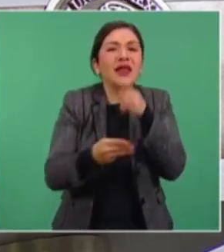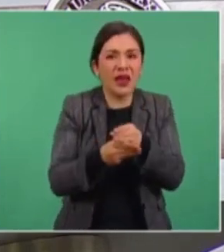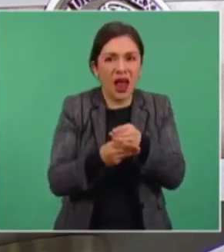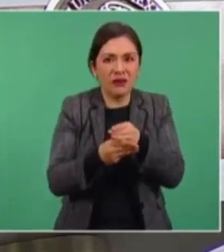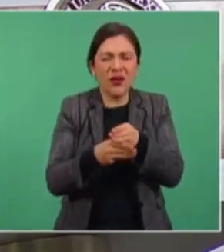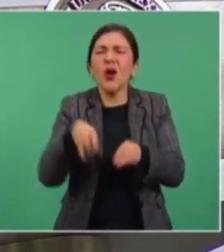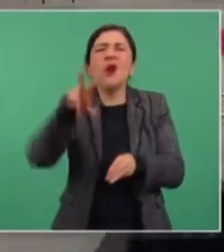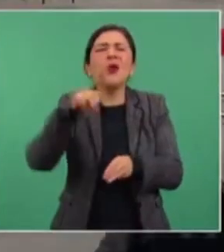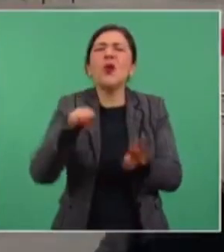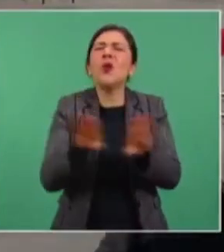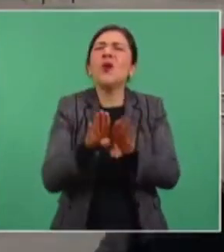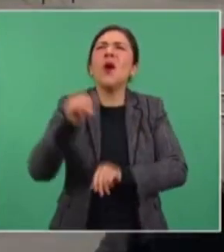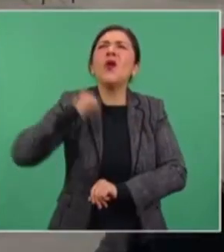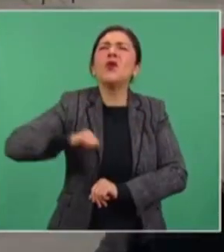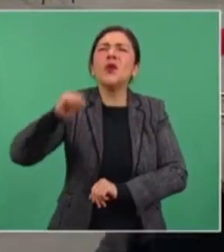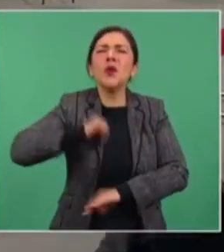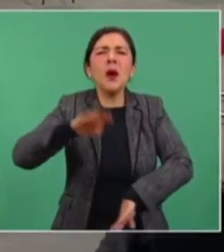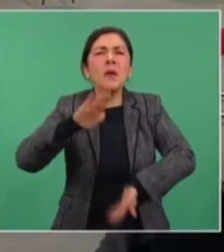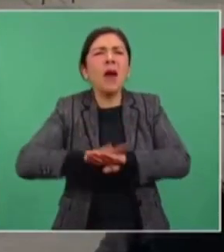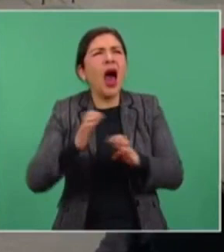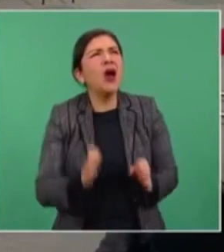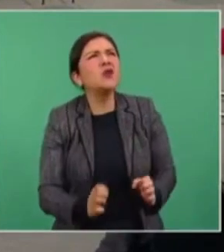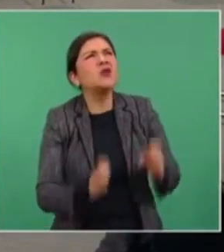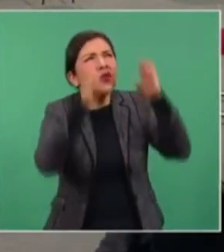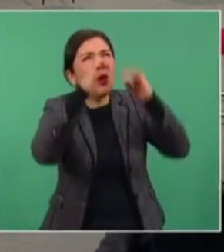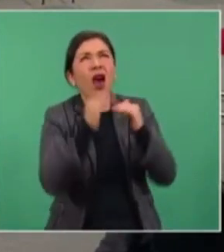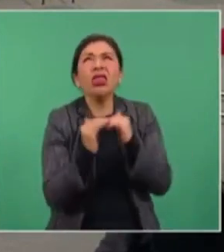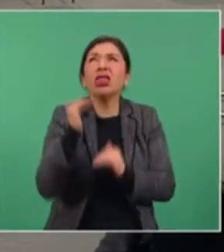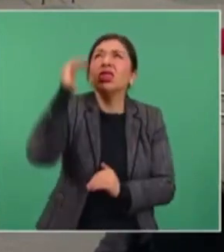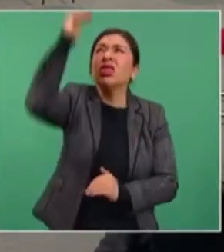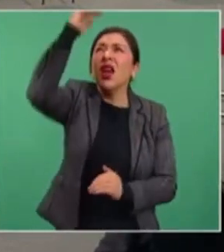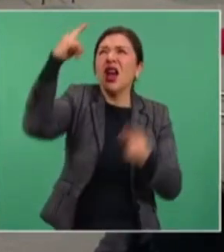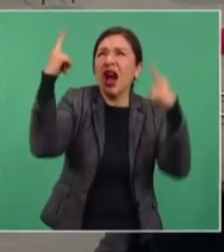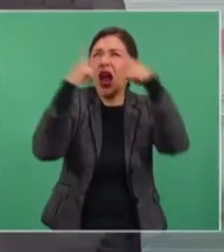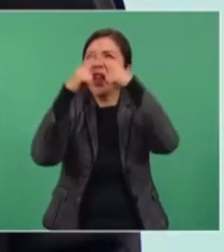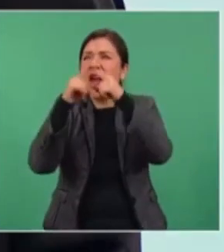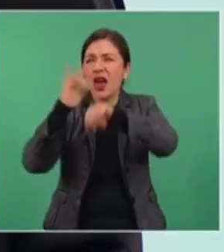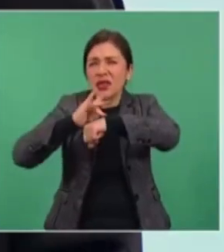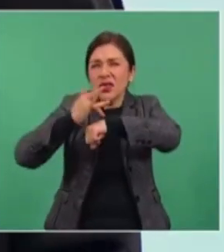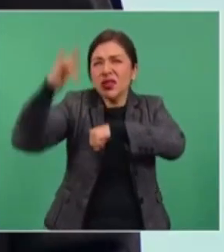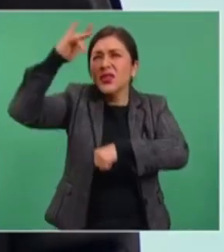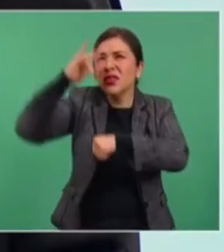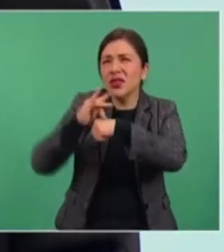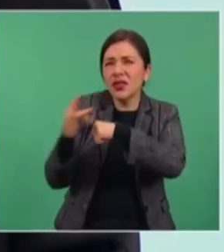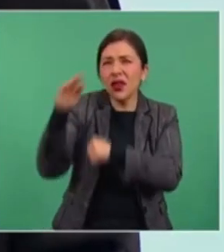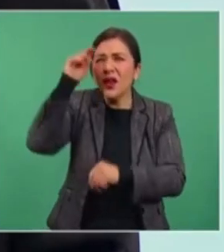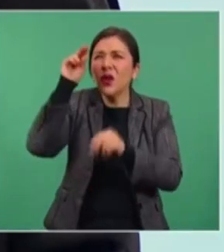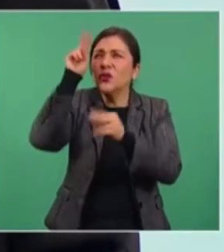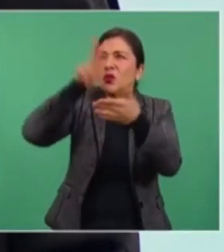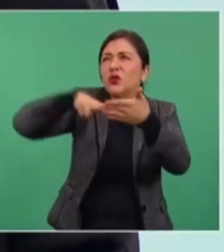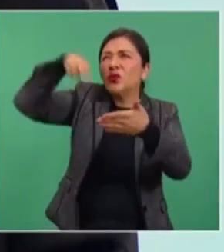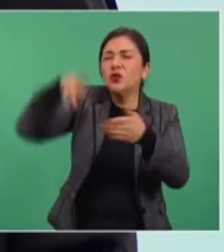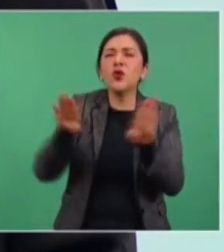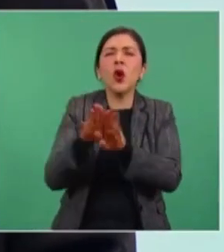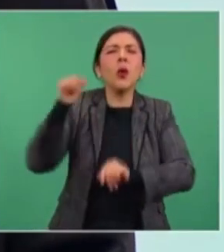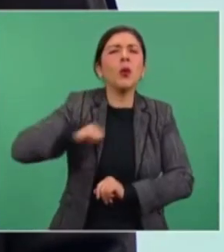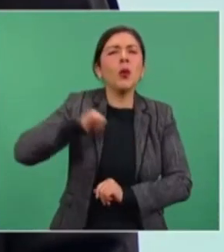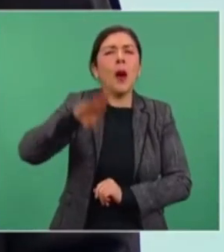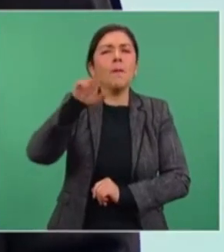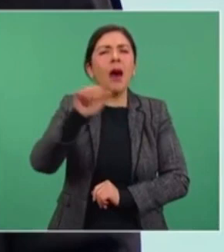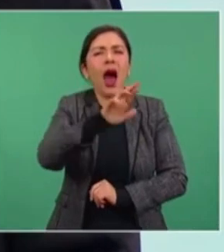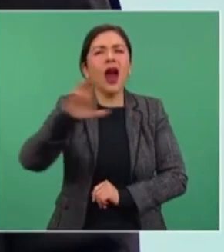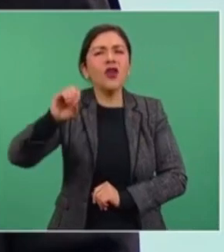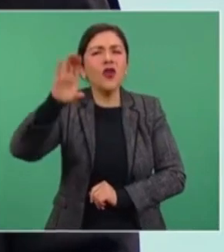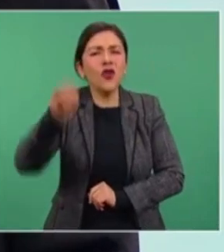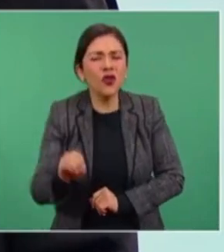místicas formas y alturas del arte gótico, ni los brillos y roleos del barroco,